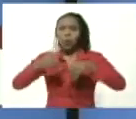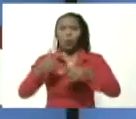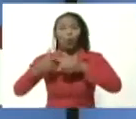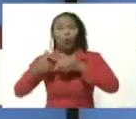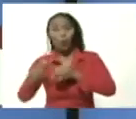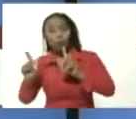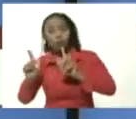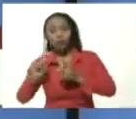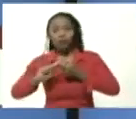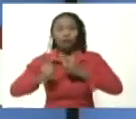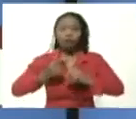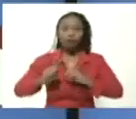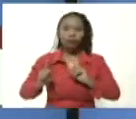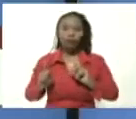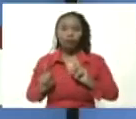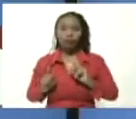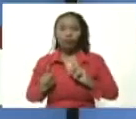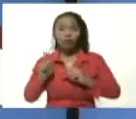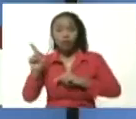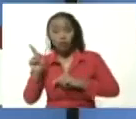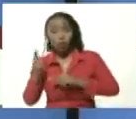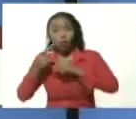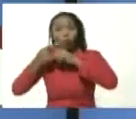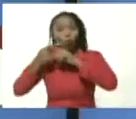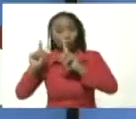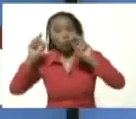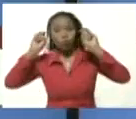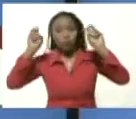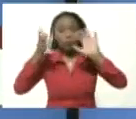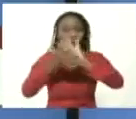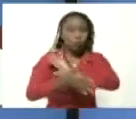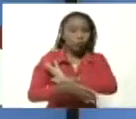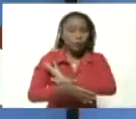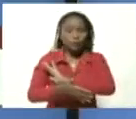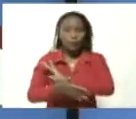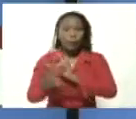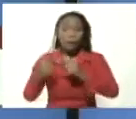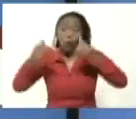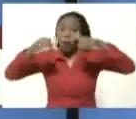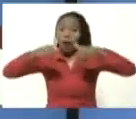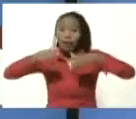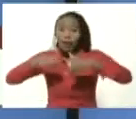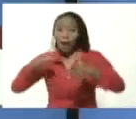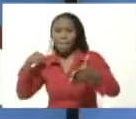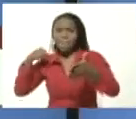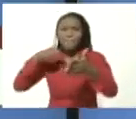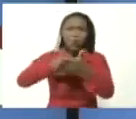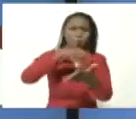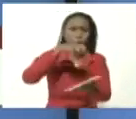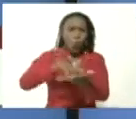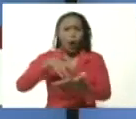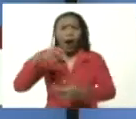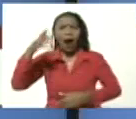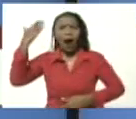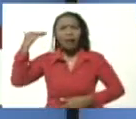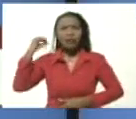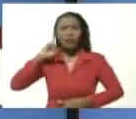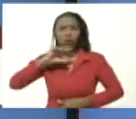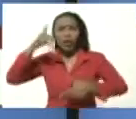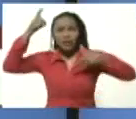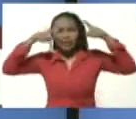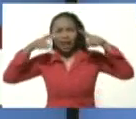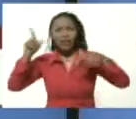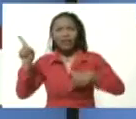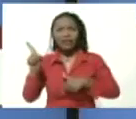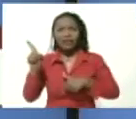cosa. Eso es otra cosa. Pero cuando aquí le dieron el golpe de Estado al comandante Hugo Chávez en el año 2002, ninguno